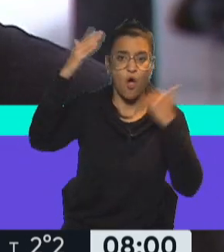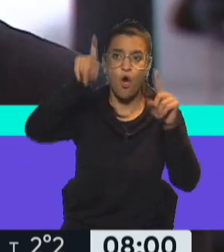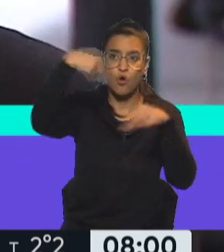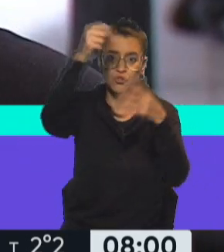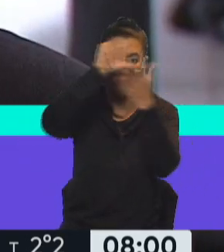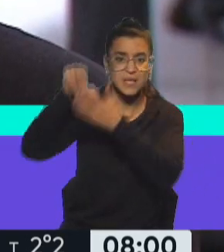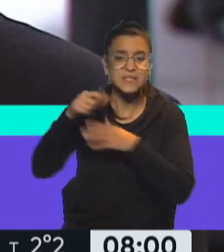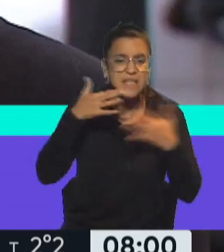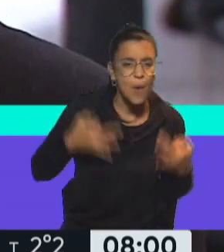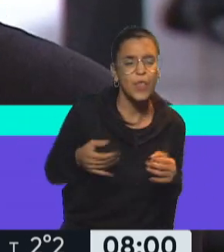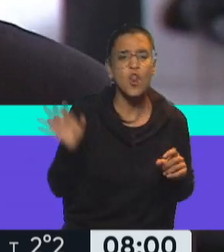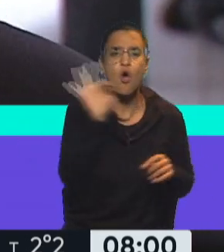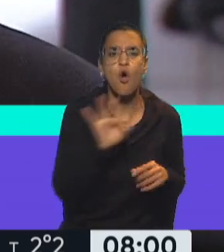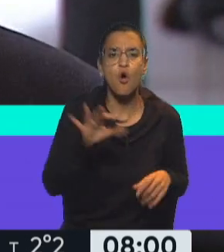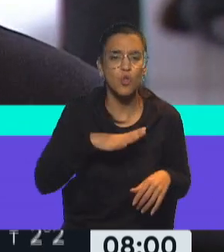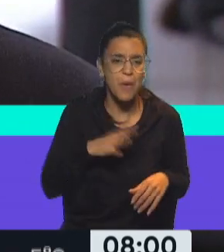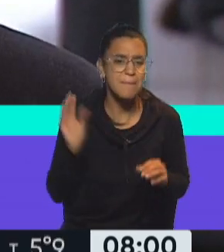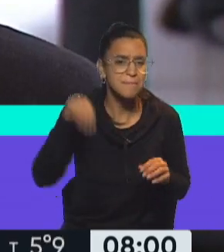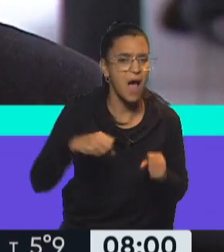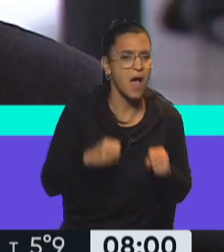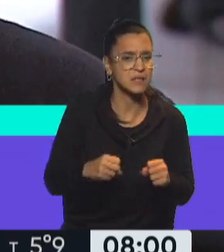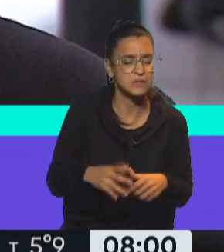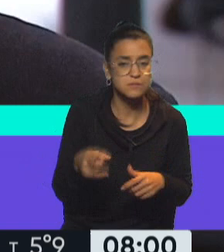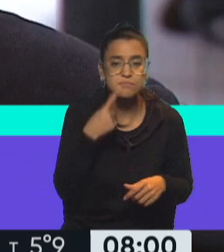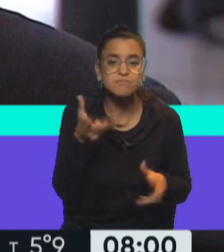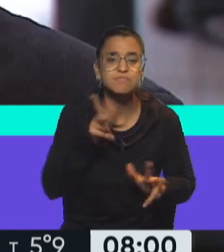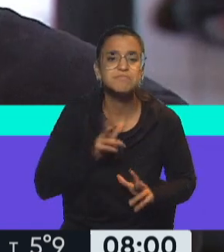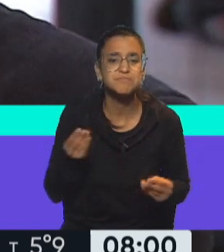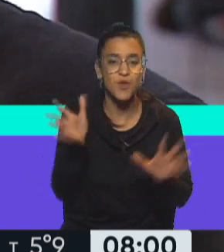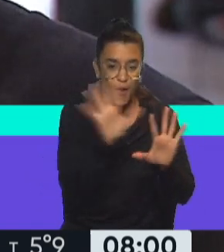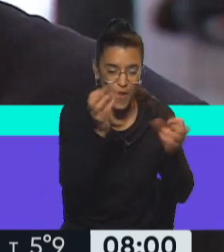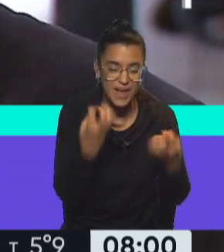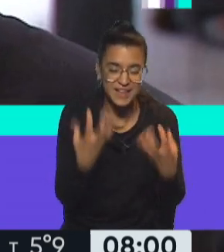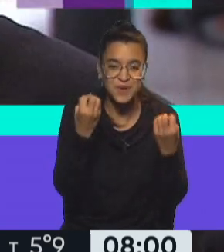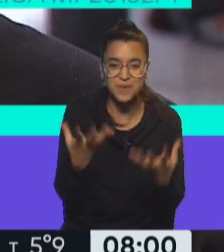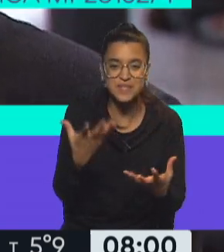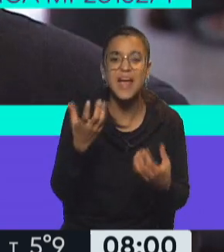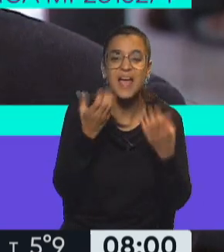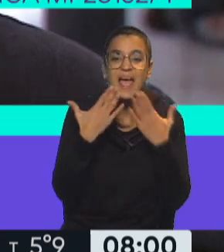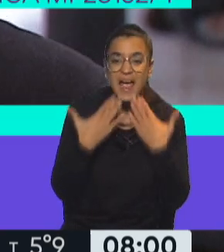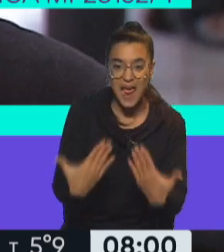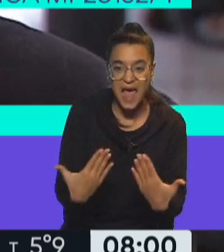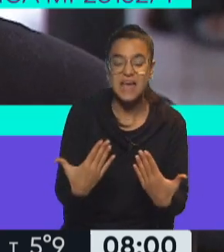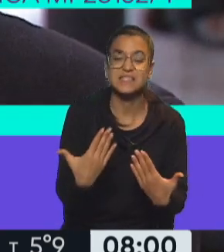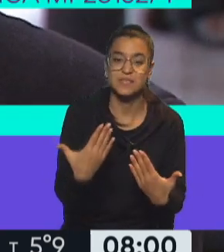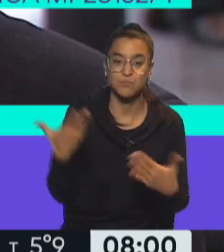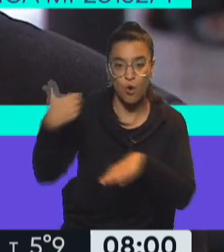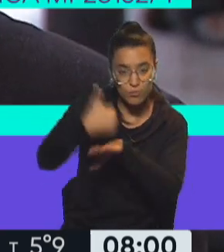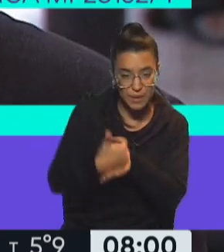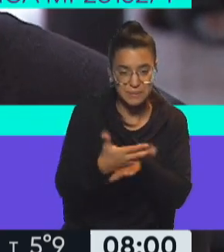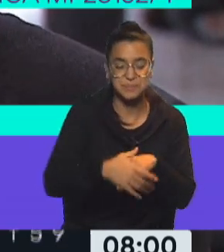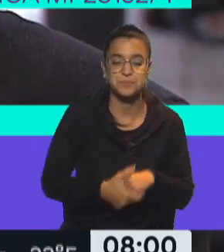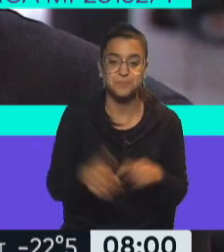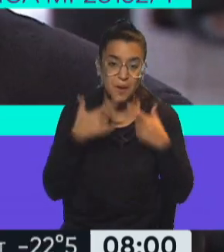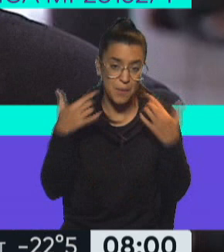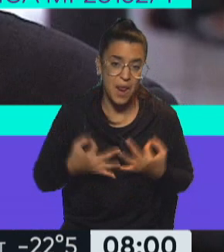las adecuadas o todavía tendrán que haber sido más duras. ¿Qué nos puede decir? Hola, ¿qué tal? ¿Cómo están? Buen día, gracias por estar acá. La